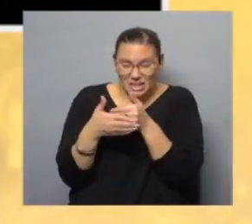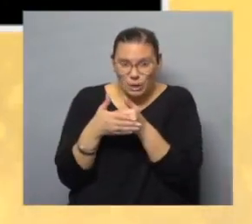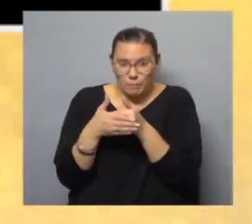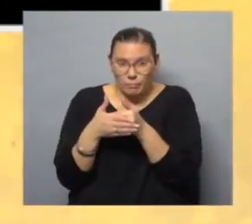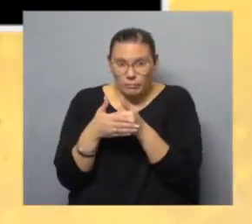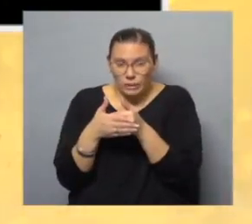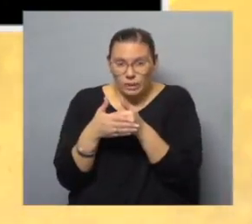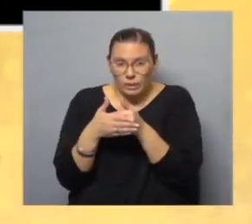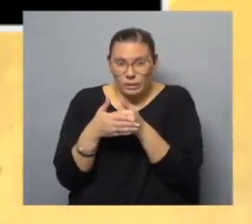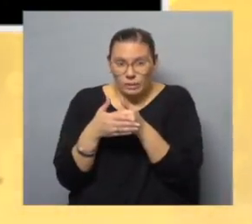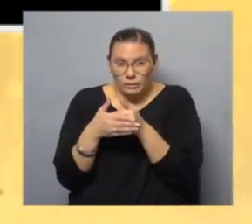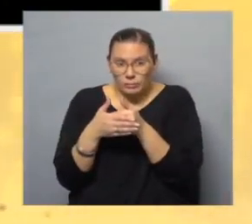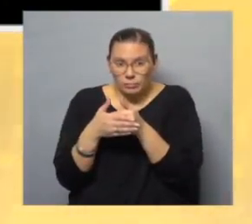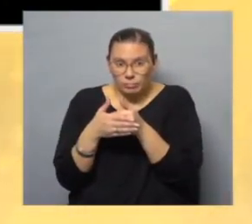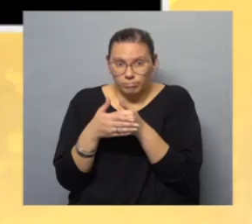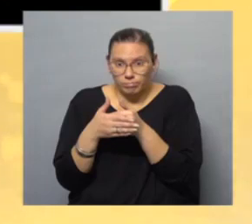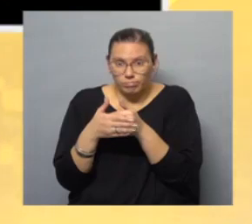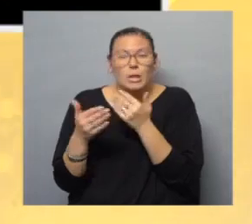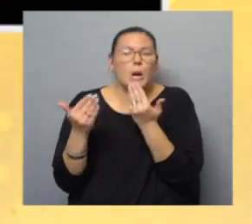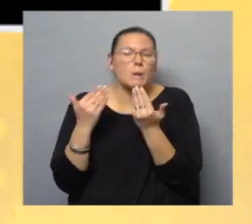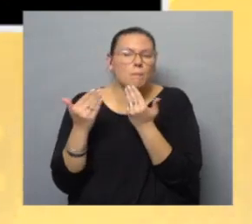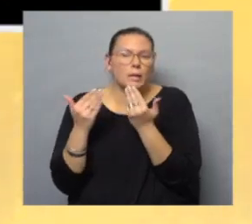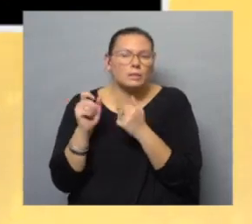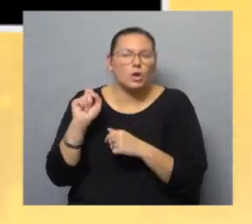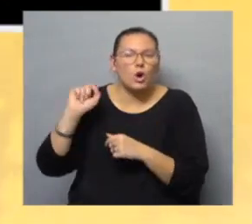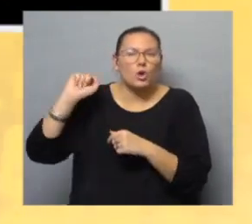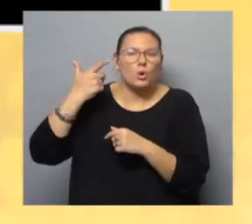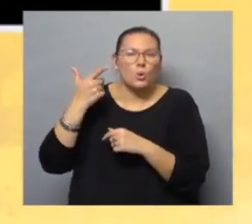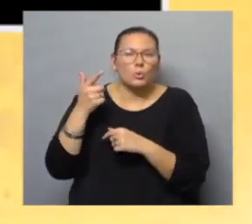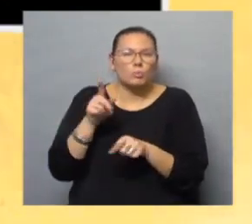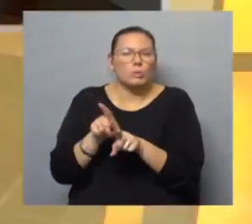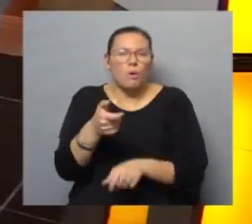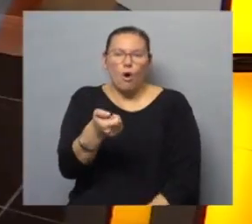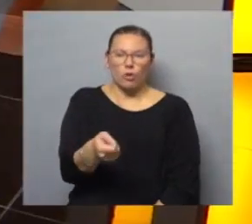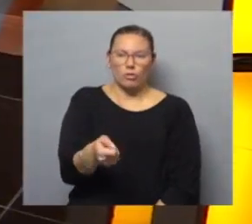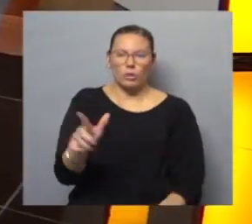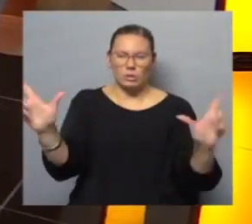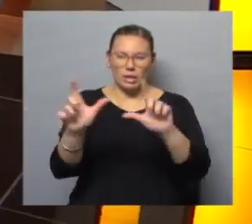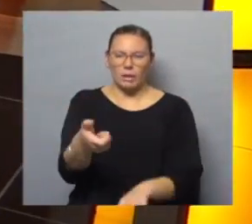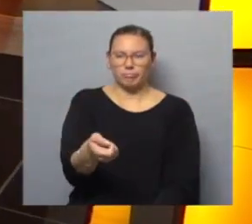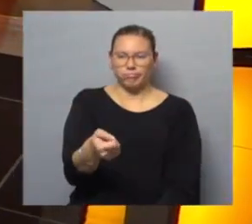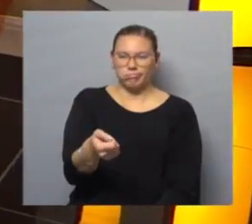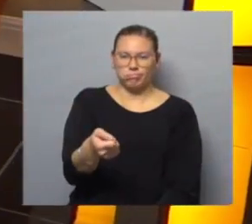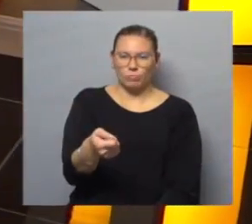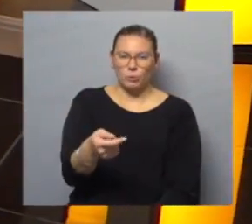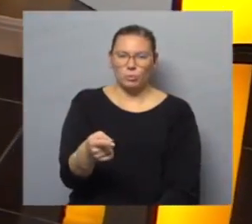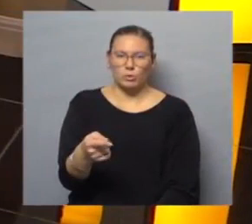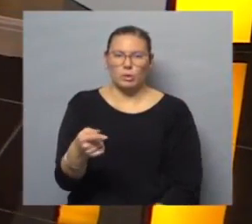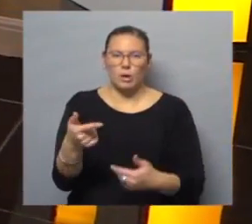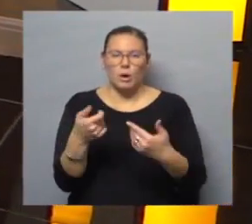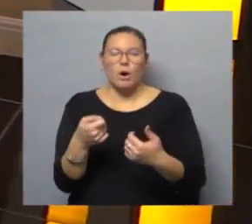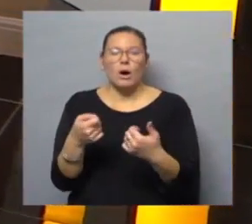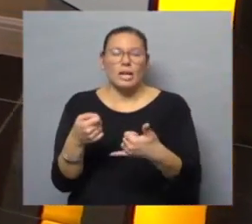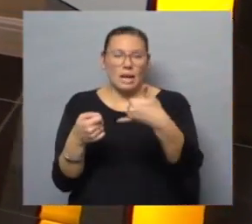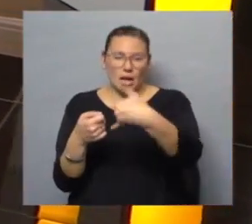algo así similar a la luz que emite el control remoto de la televisión. Si uno agarra el control remoto y lo pone en la cámara del celular